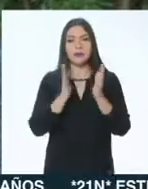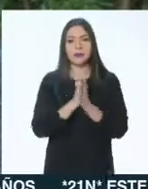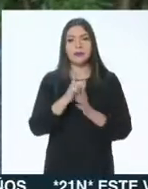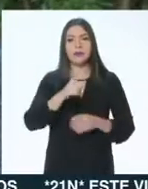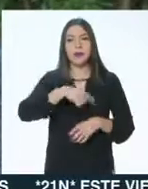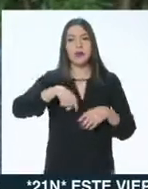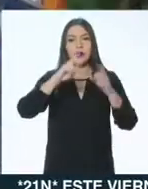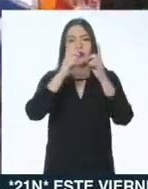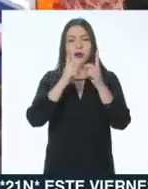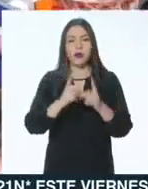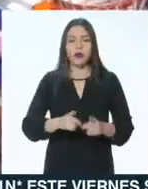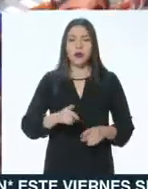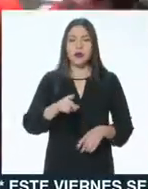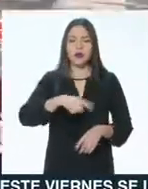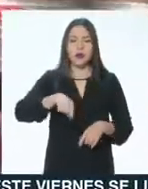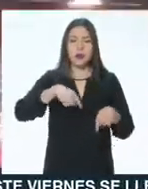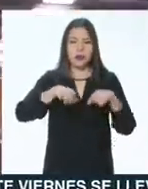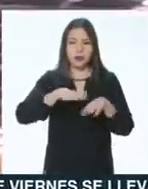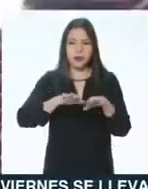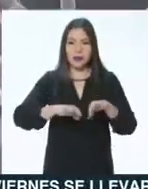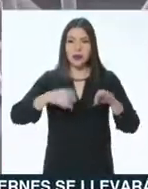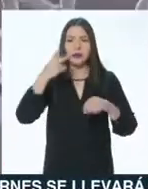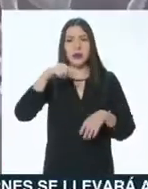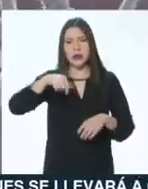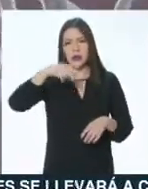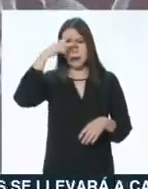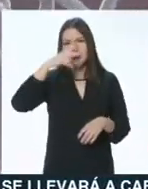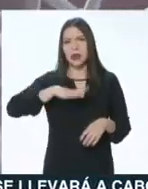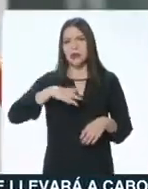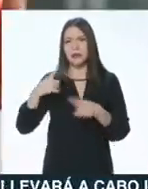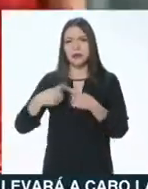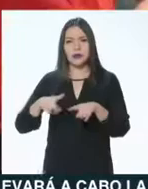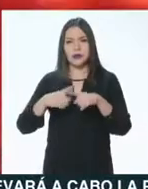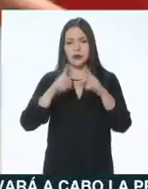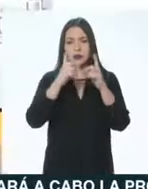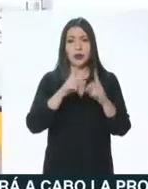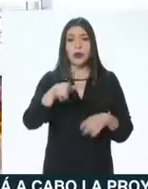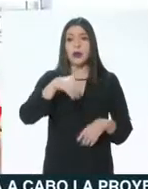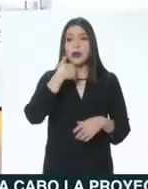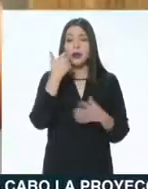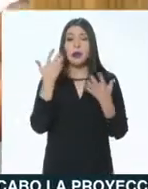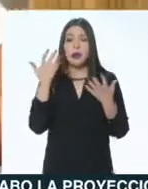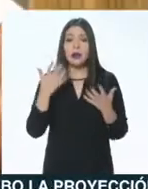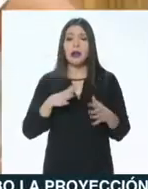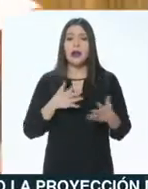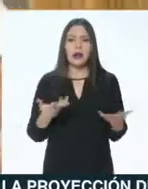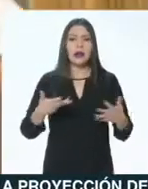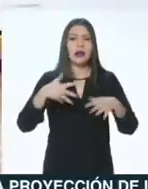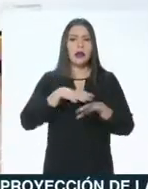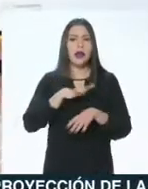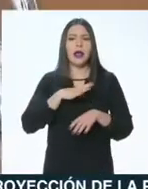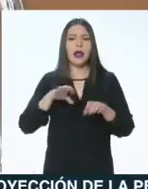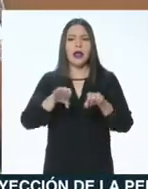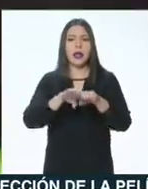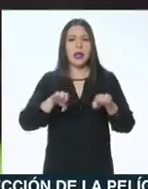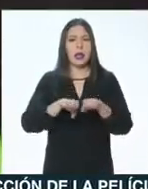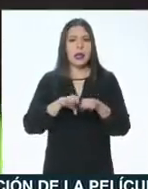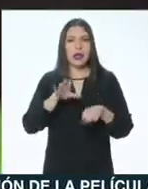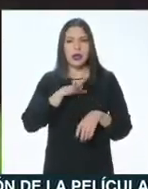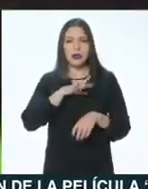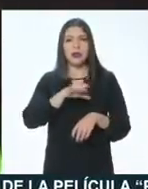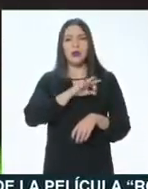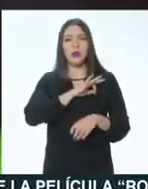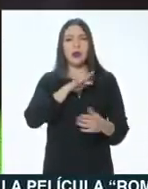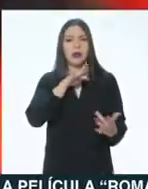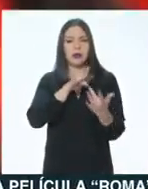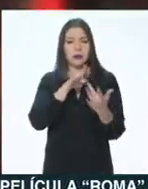más importantes, pero te digo, aquí en México pues tenemos todo eso. Quien quiera integrarse, hay muchos equipos ya, pueden contactarme a mí, pueden contactar directamente a Didesex.